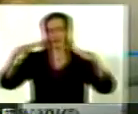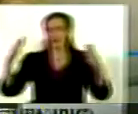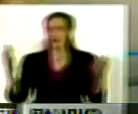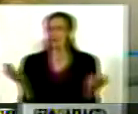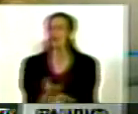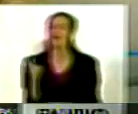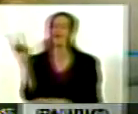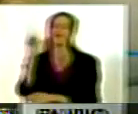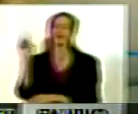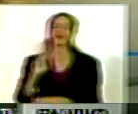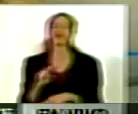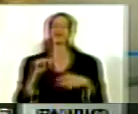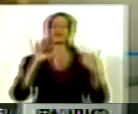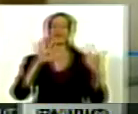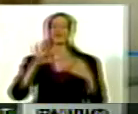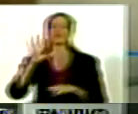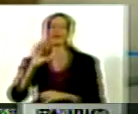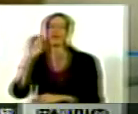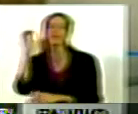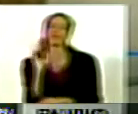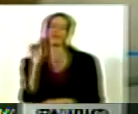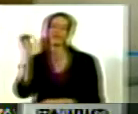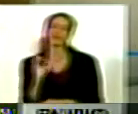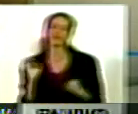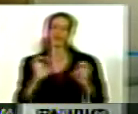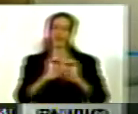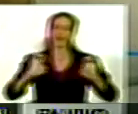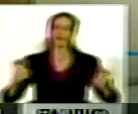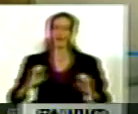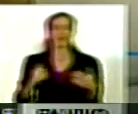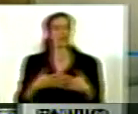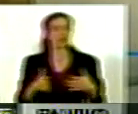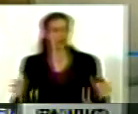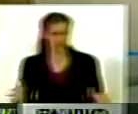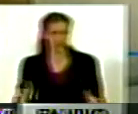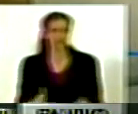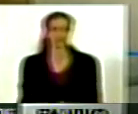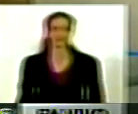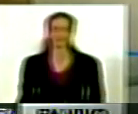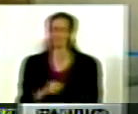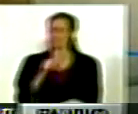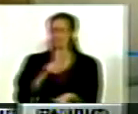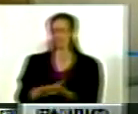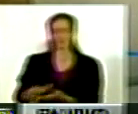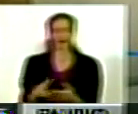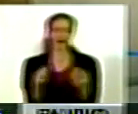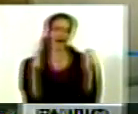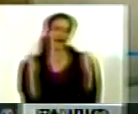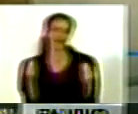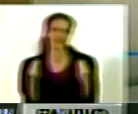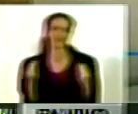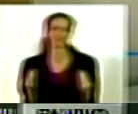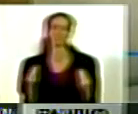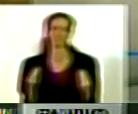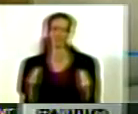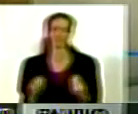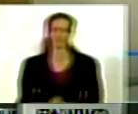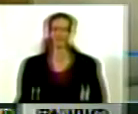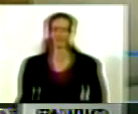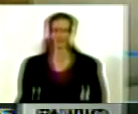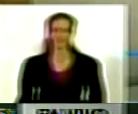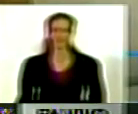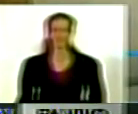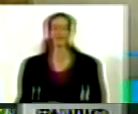en Venezuela el 85% de la educación es pública, gratuita y de calidad. Y